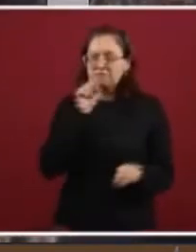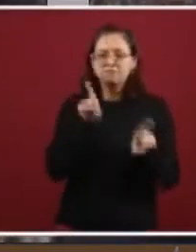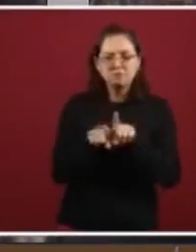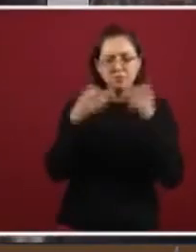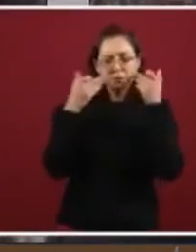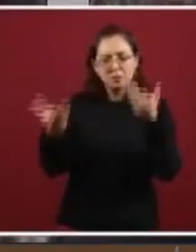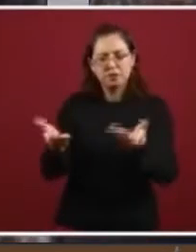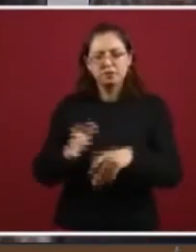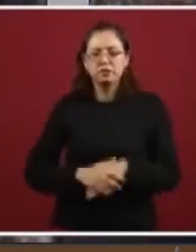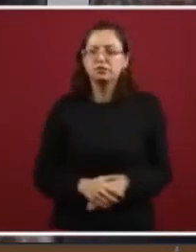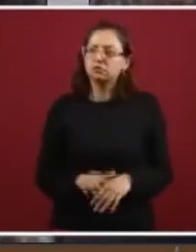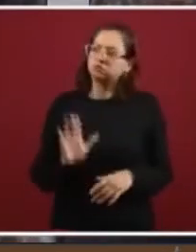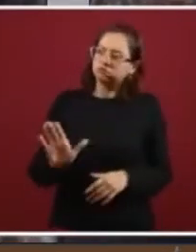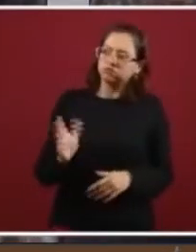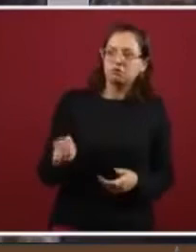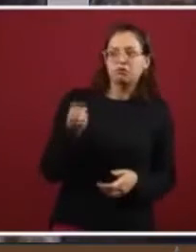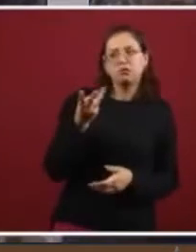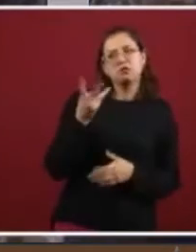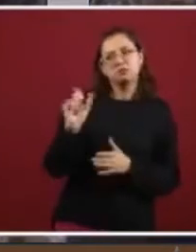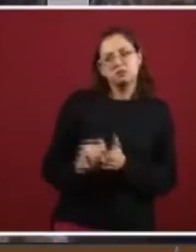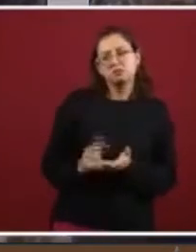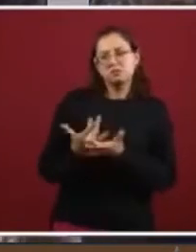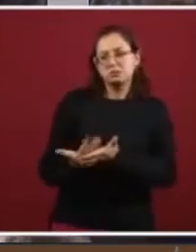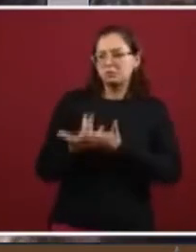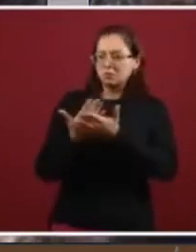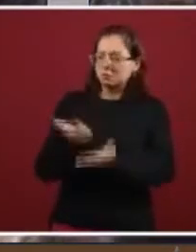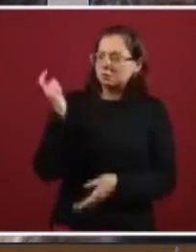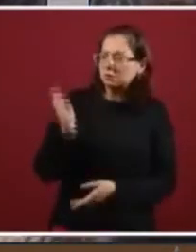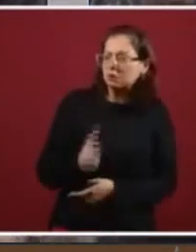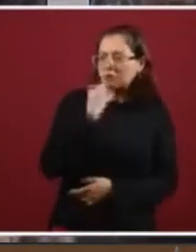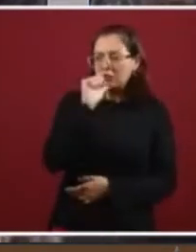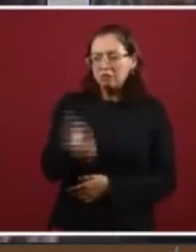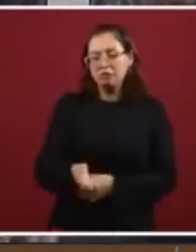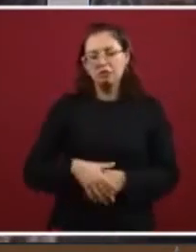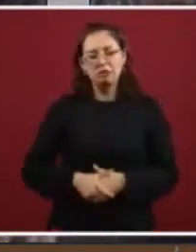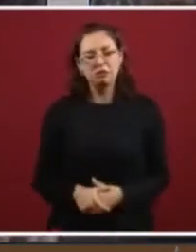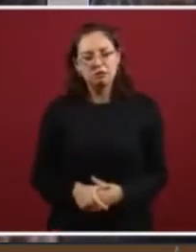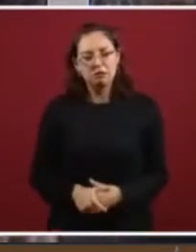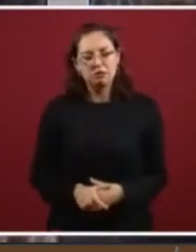ya llevamos tres meses y no nos pagan